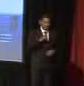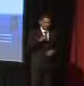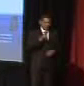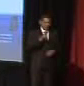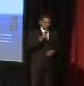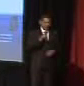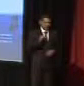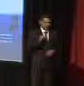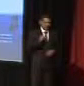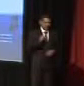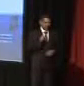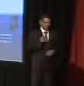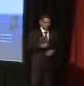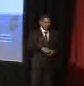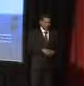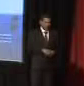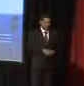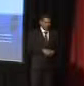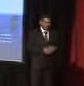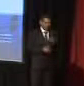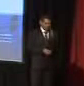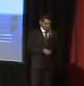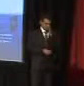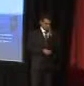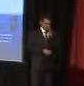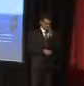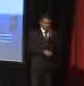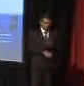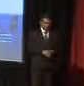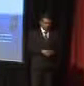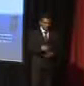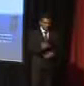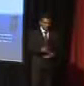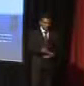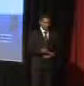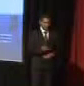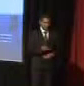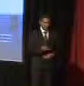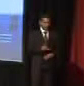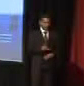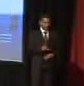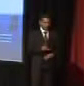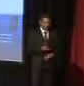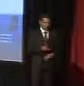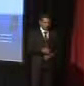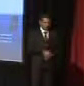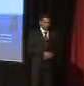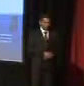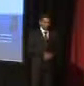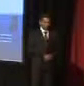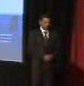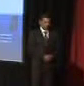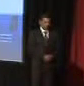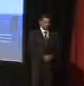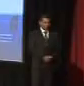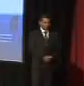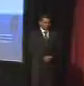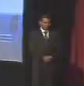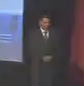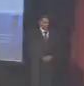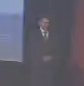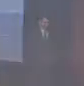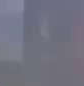estrategia económica nigeriana en boston y aguja en colaboración con el profesor jeffrey sachs